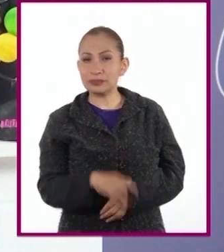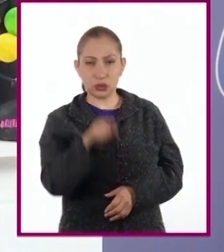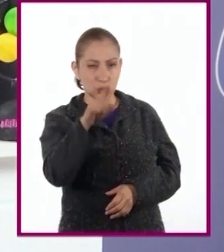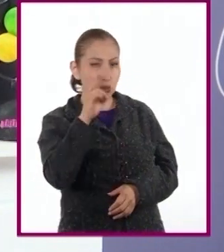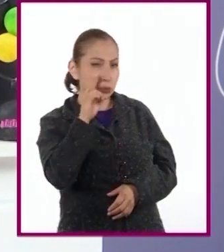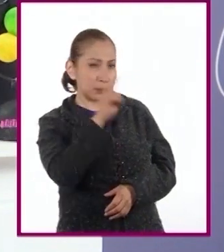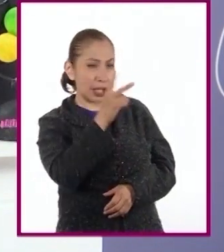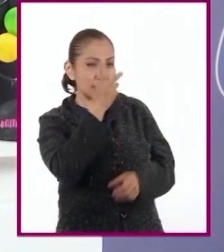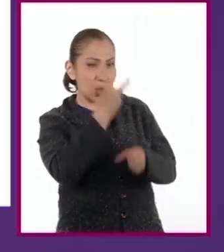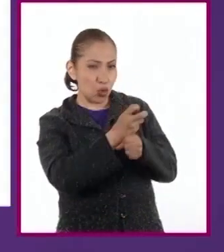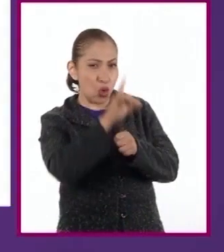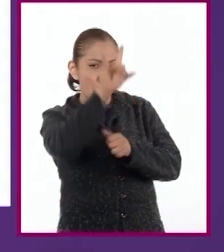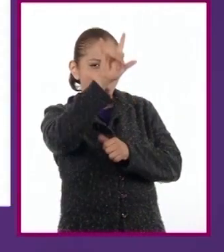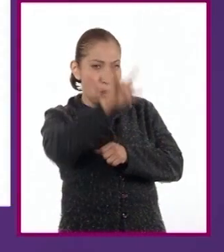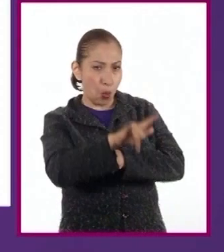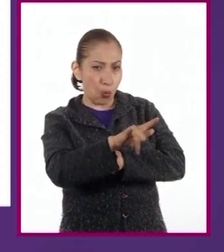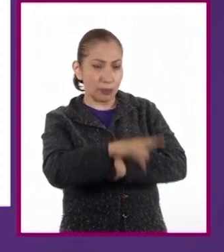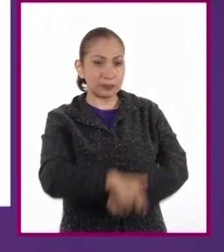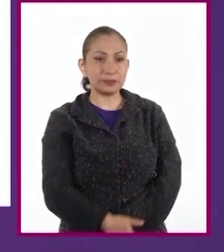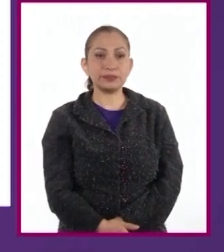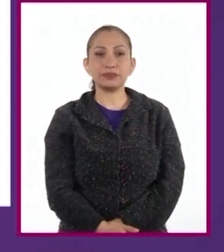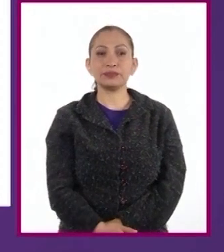Observen el segundo cartel.